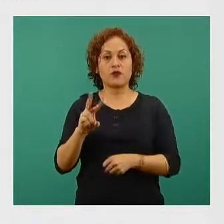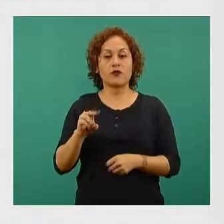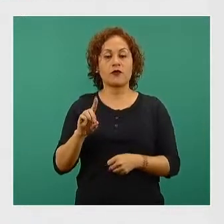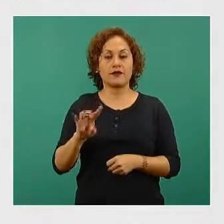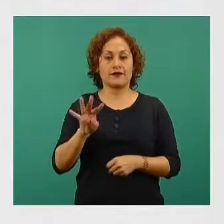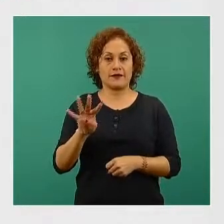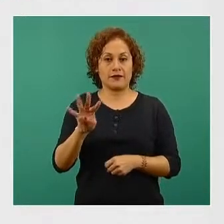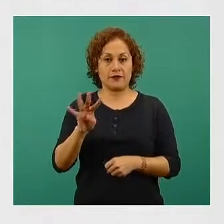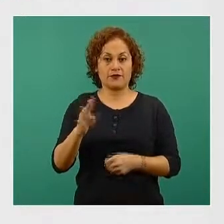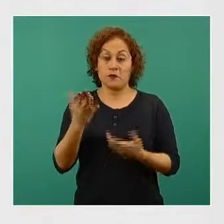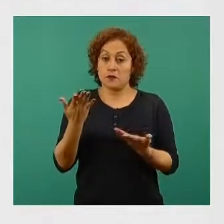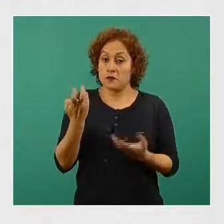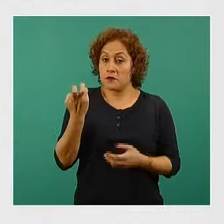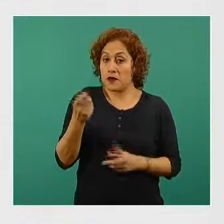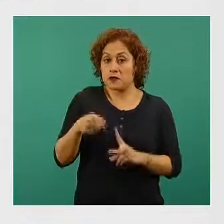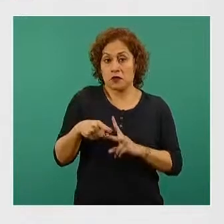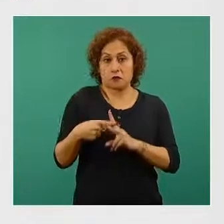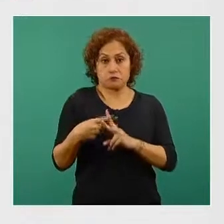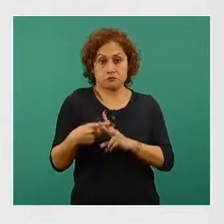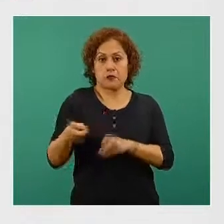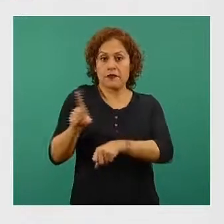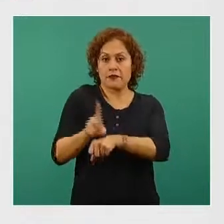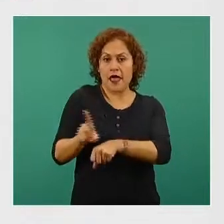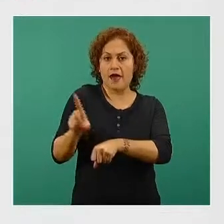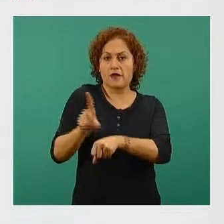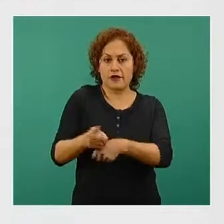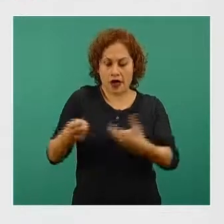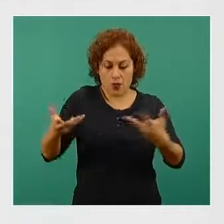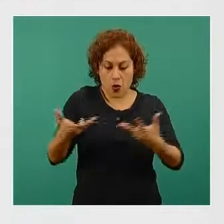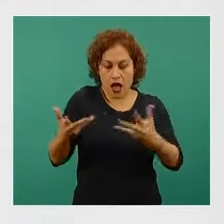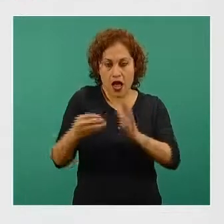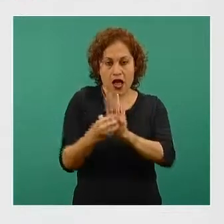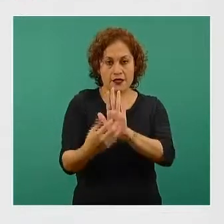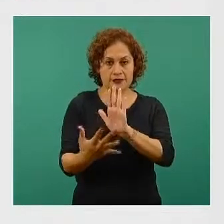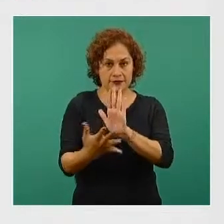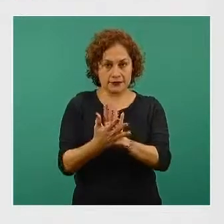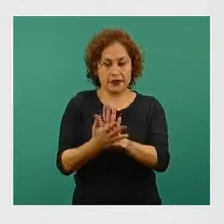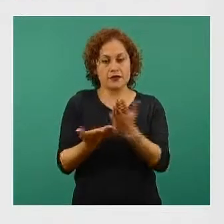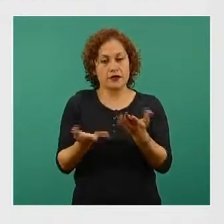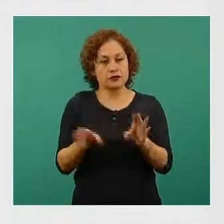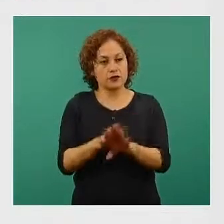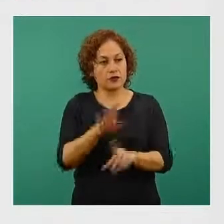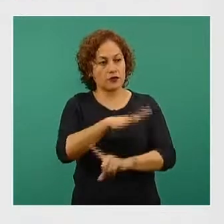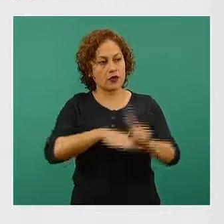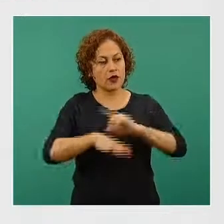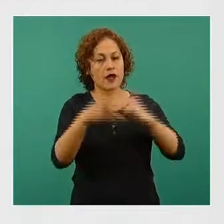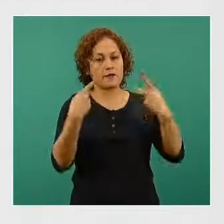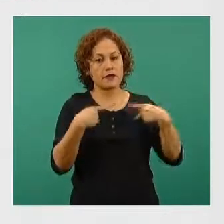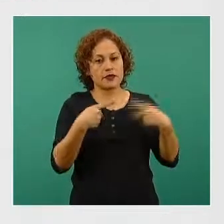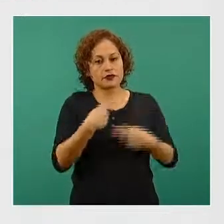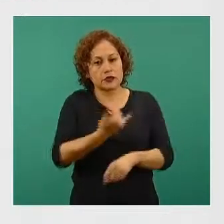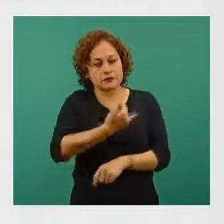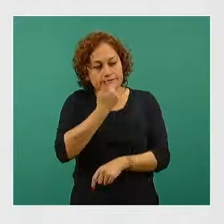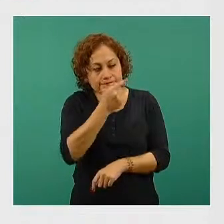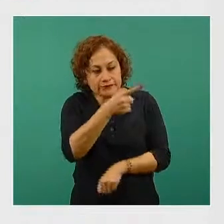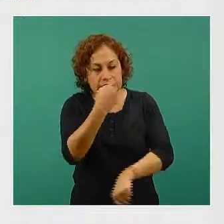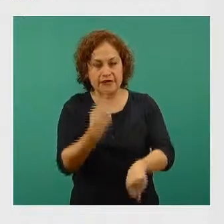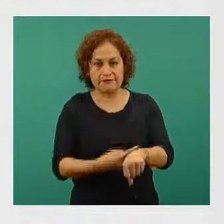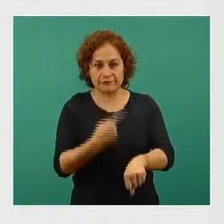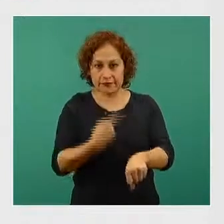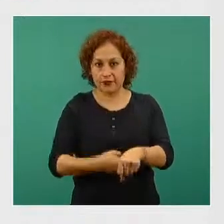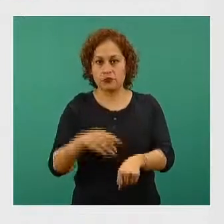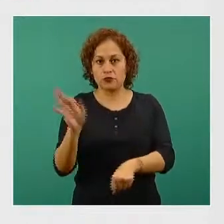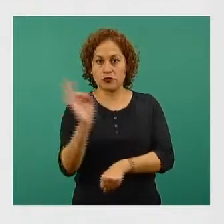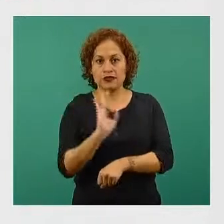es una estimación que realizamos todos los días en base a los casos sospechosos que se nos notifican de las 32